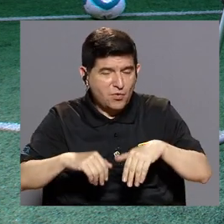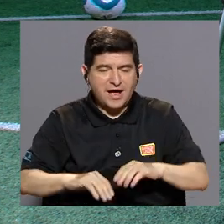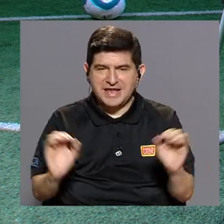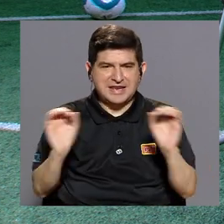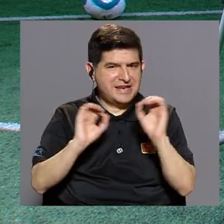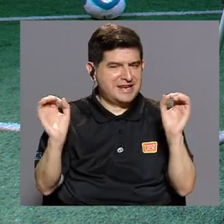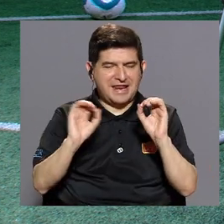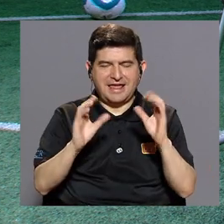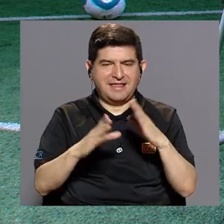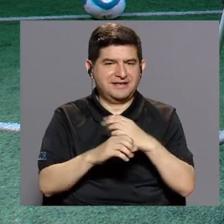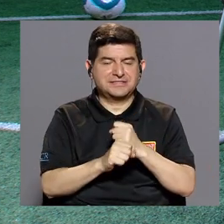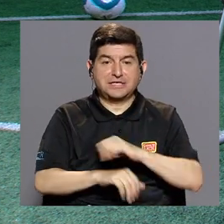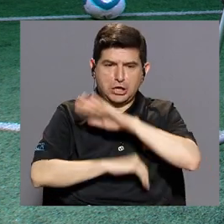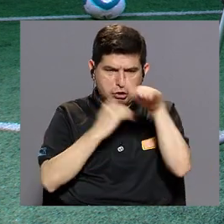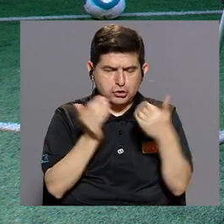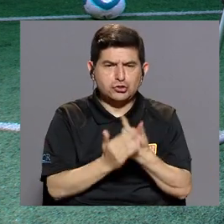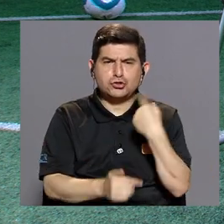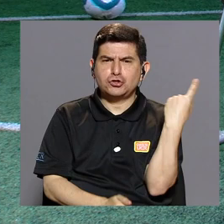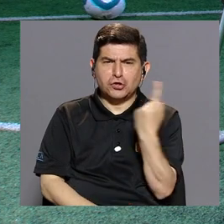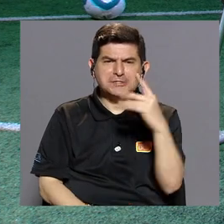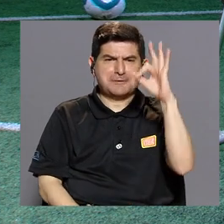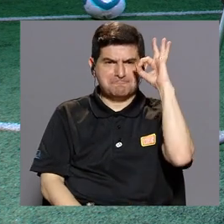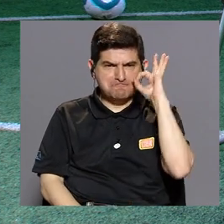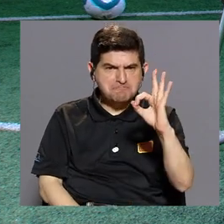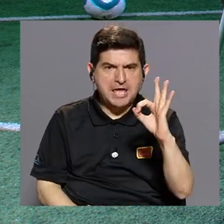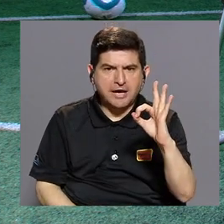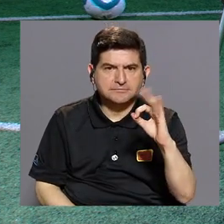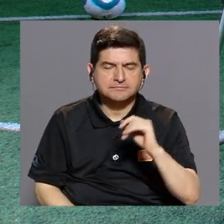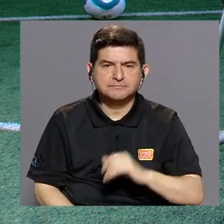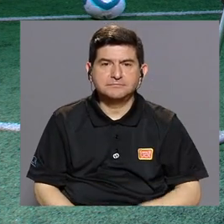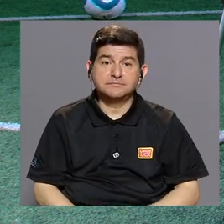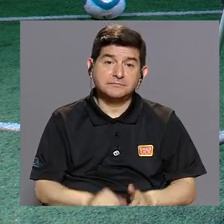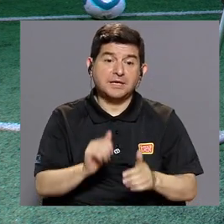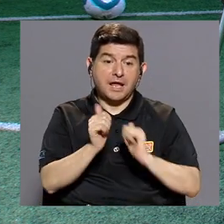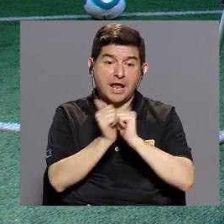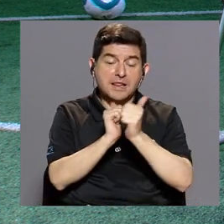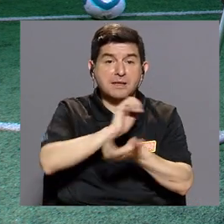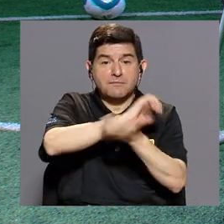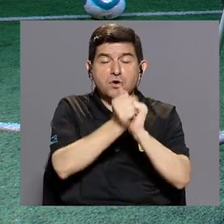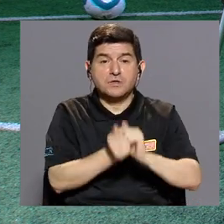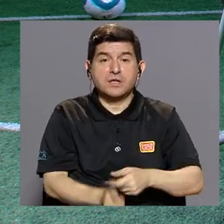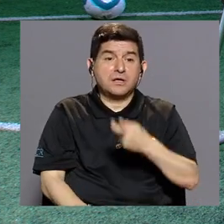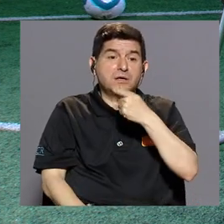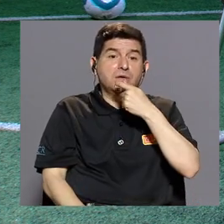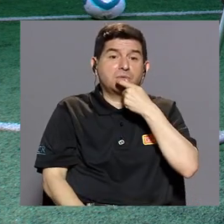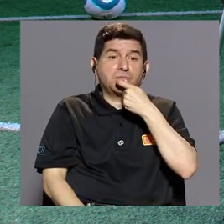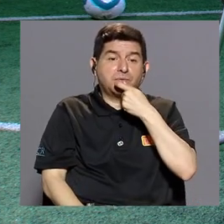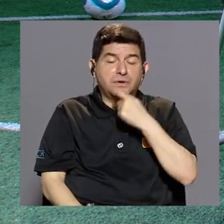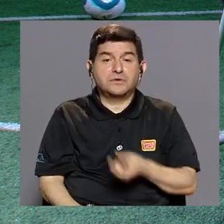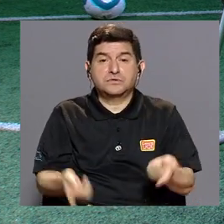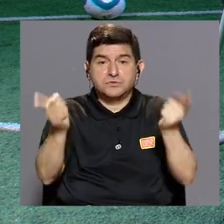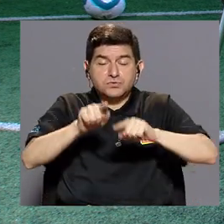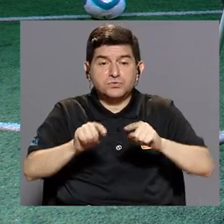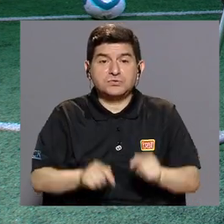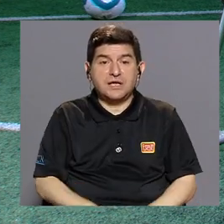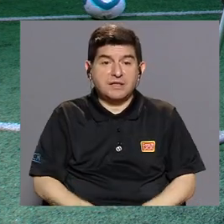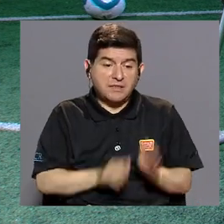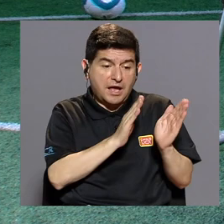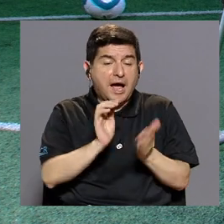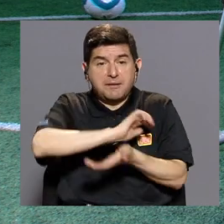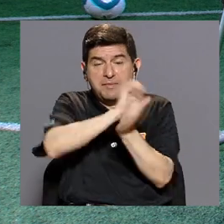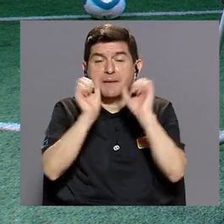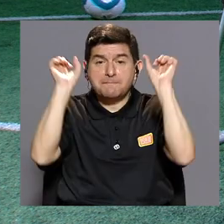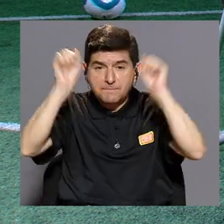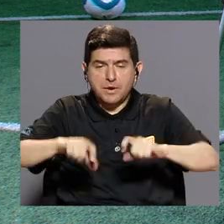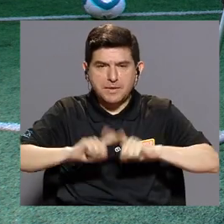Ahí no hay negocio, ¿verdad? Tiene que estar todo siempre bien. A ver, el deporte cambia y en el momento que el árbitro pita puede pasar cualquier cosa y el plan puede variar.